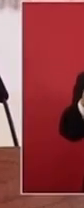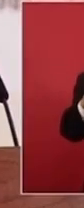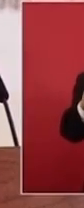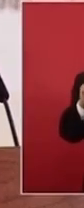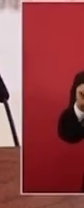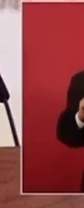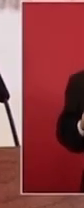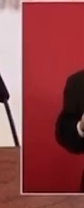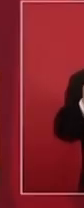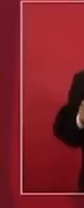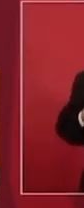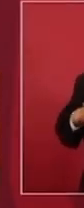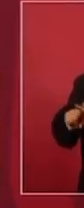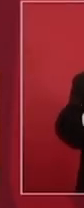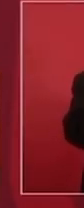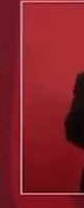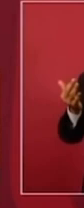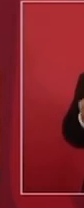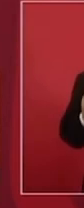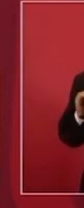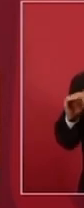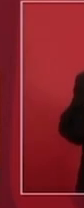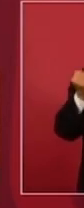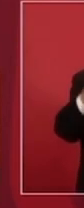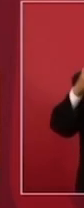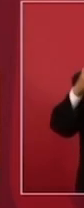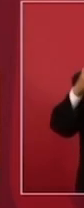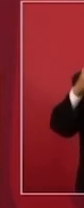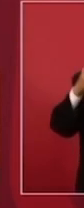significa pluralidad. No es pensamiento único.